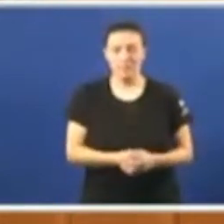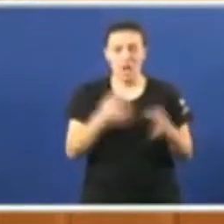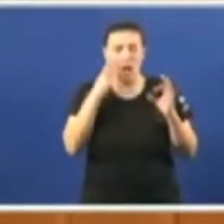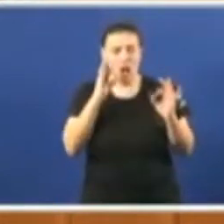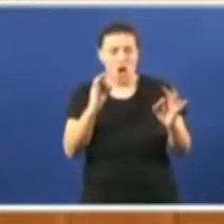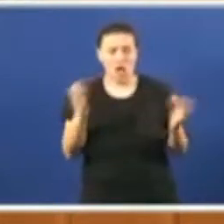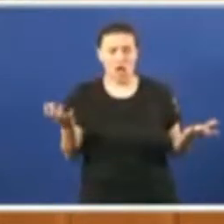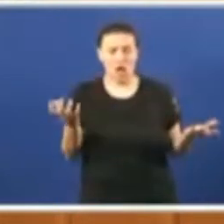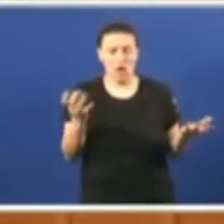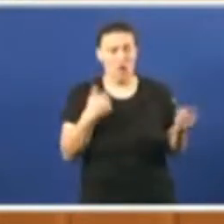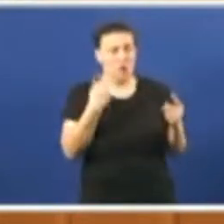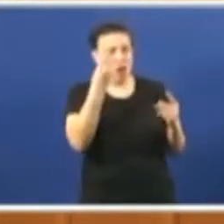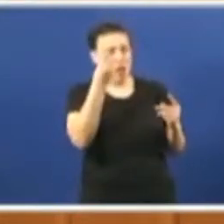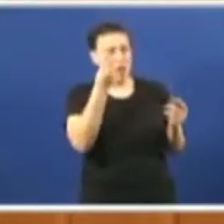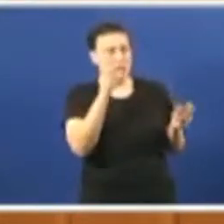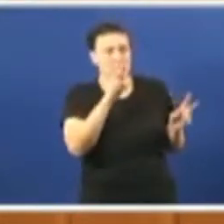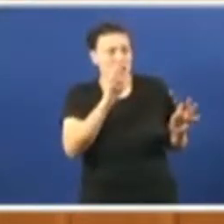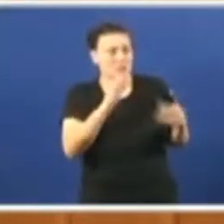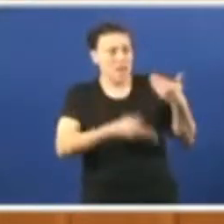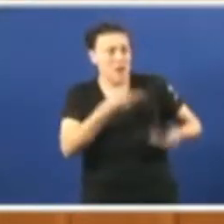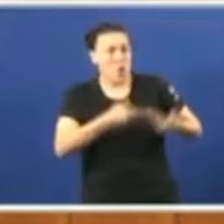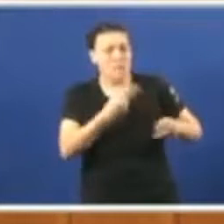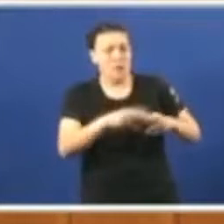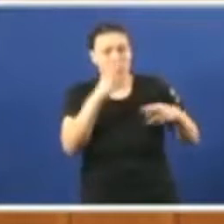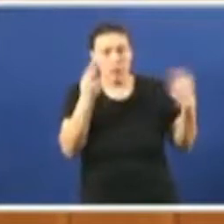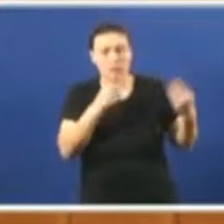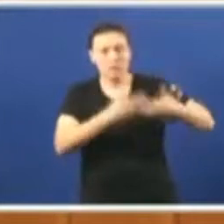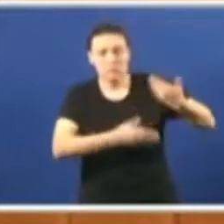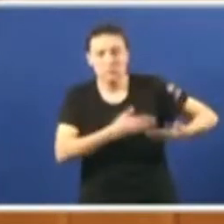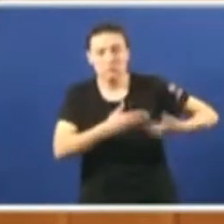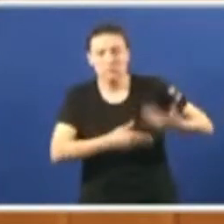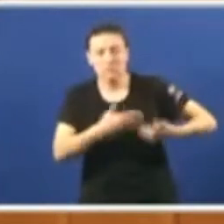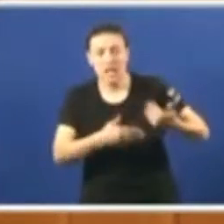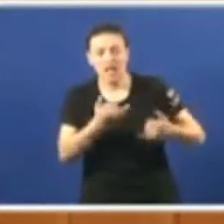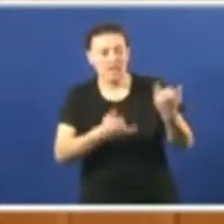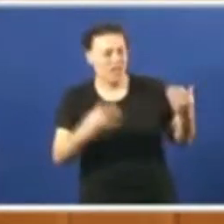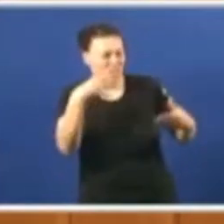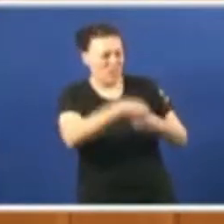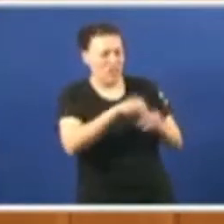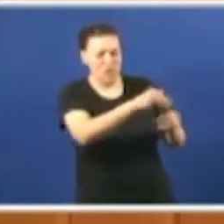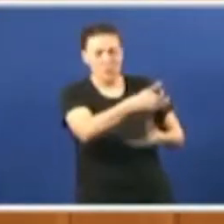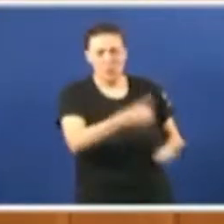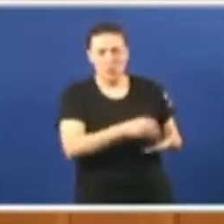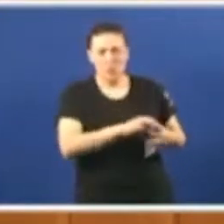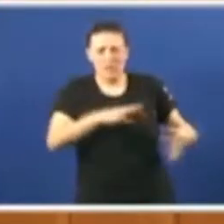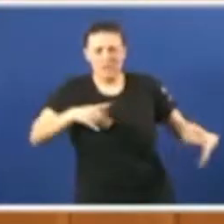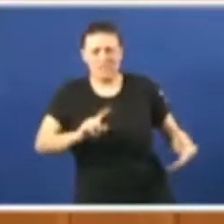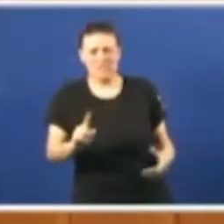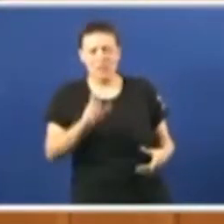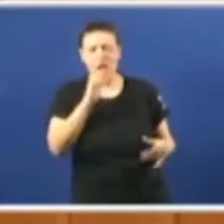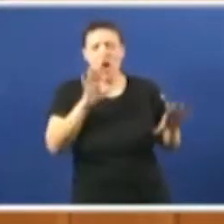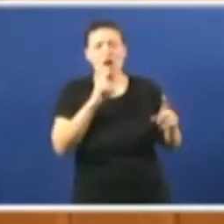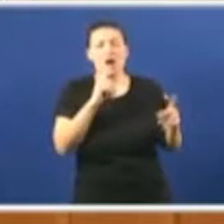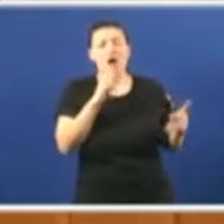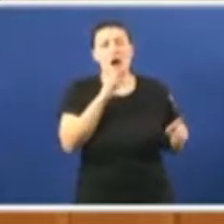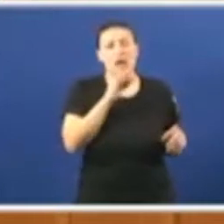hai que descubrir nada é o esquema natural na avaliación das políticas públicas non encaixa na súa proposta, aínda co enuncien, porque o feito é que están dicindo que se